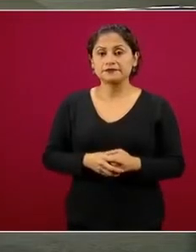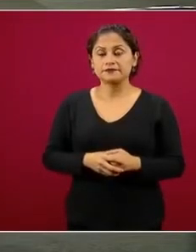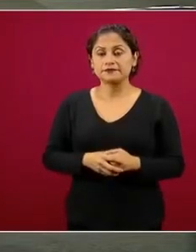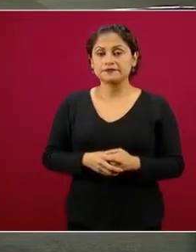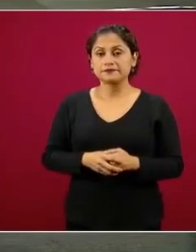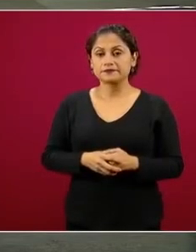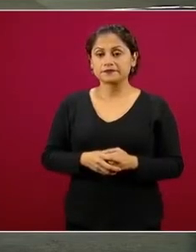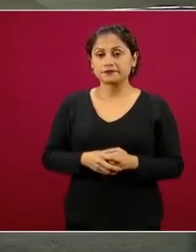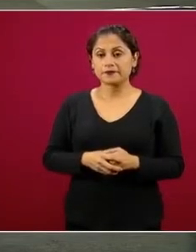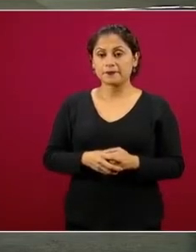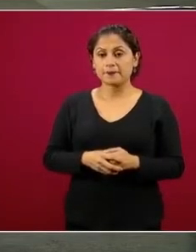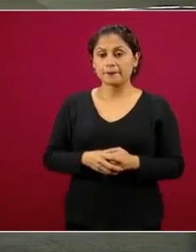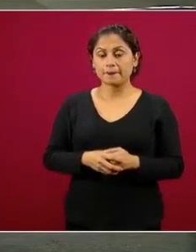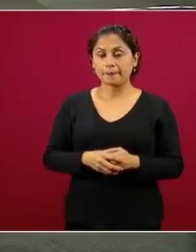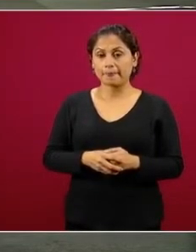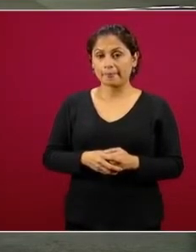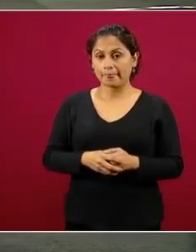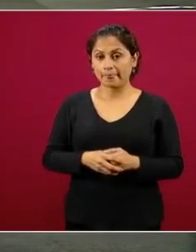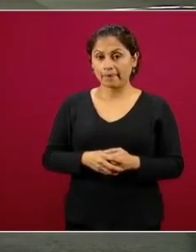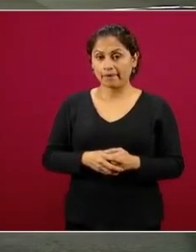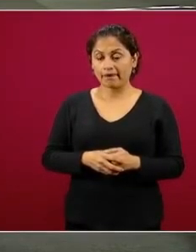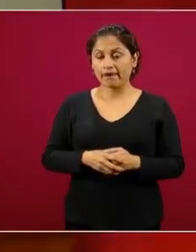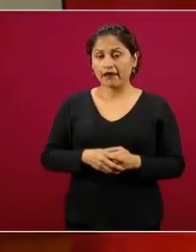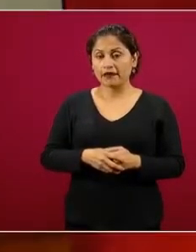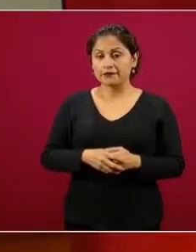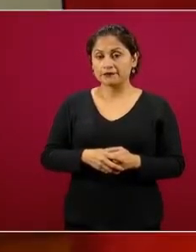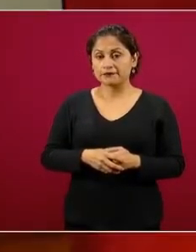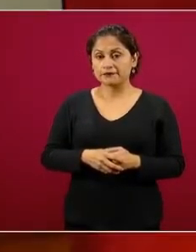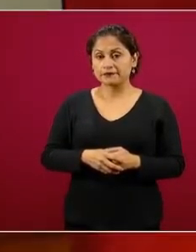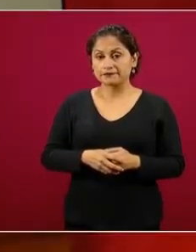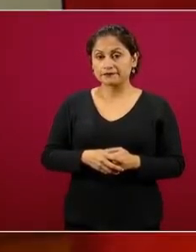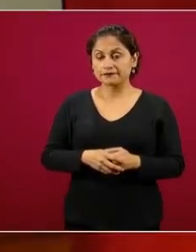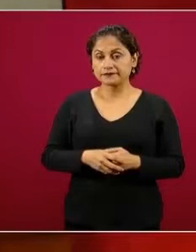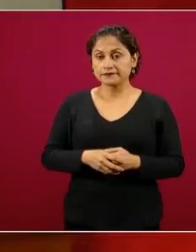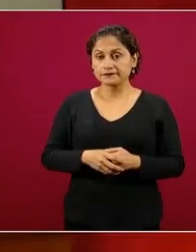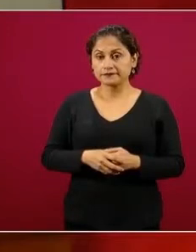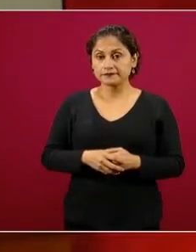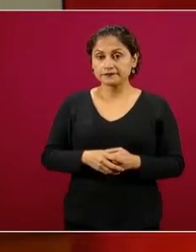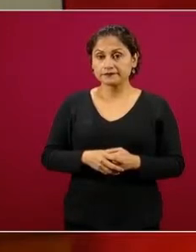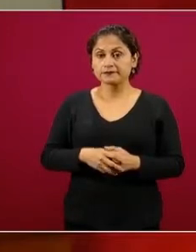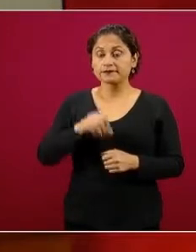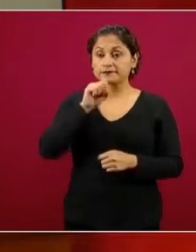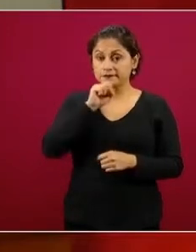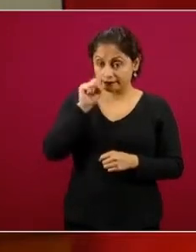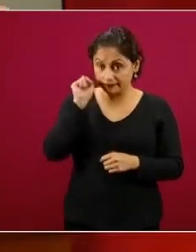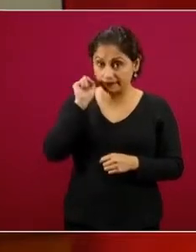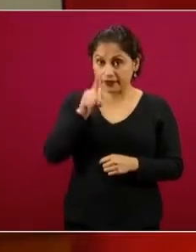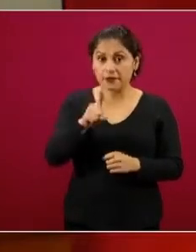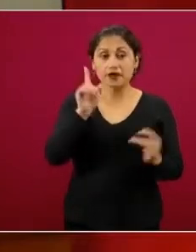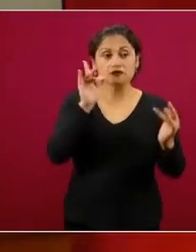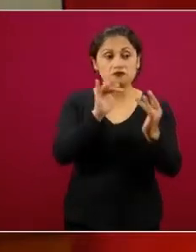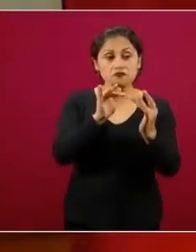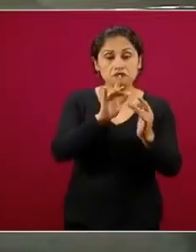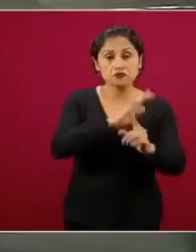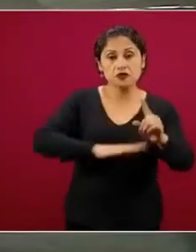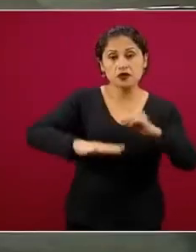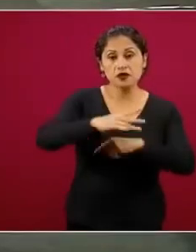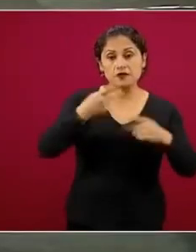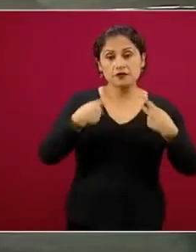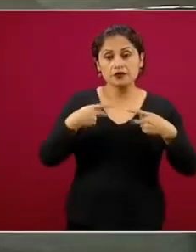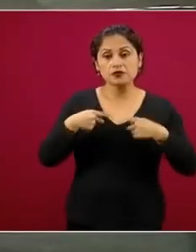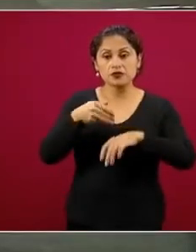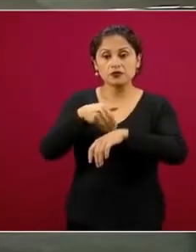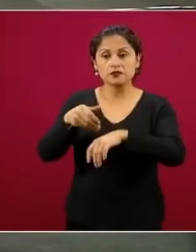Finalmente, uno de los primeros, de las primeras formas que se utilizaron para el contacto ciudadano, el teléfono